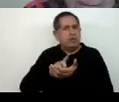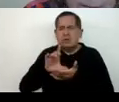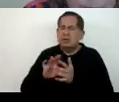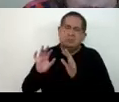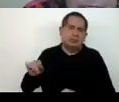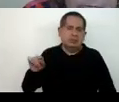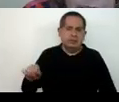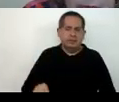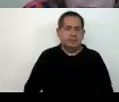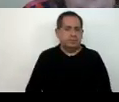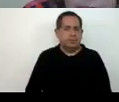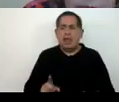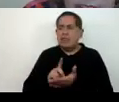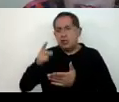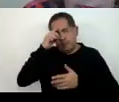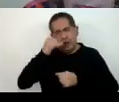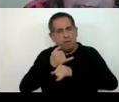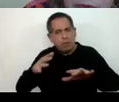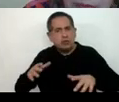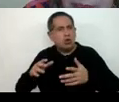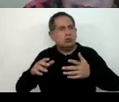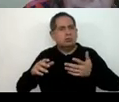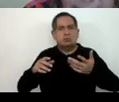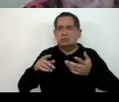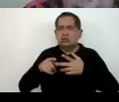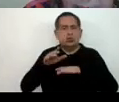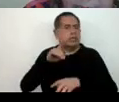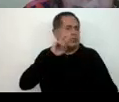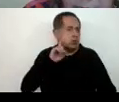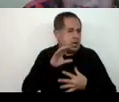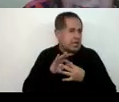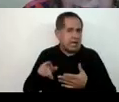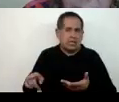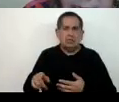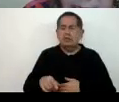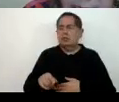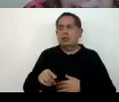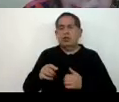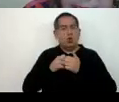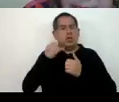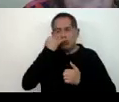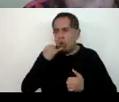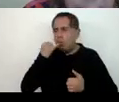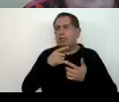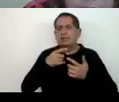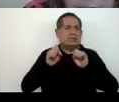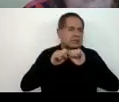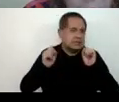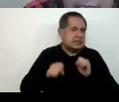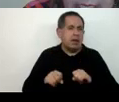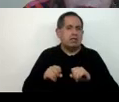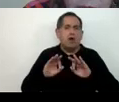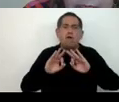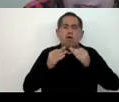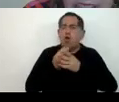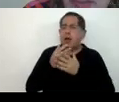familias. Derecho a la información científica sobre sexualidad en lenguas, sistemas, formato y